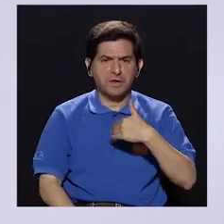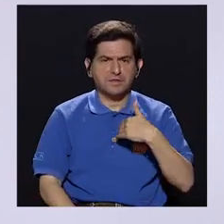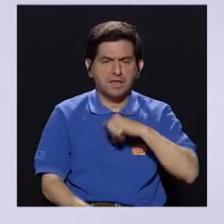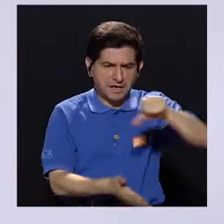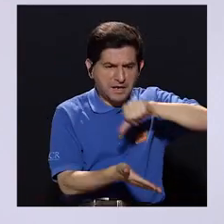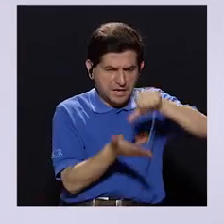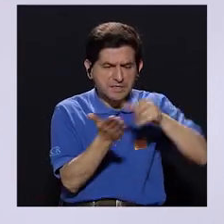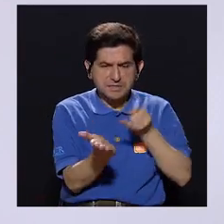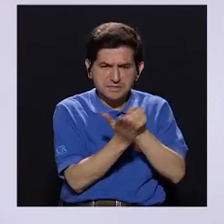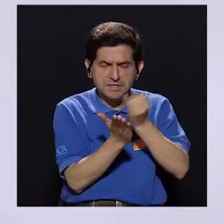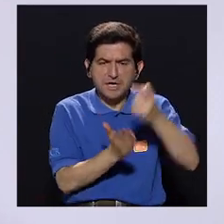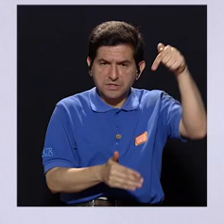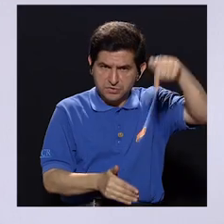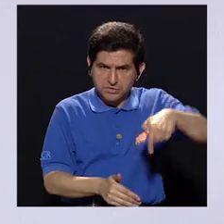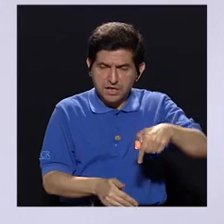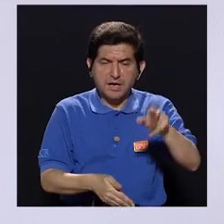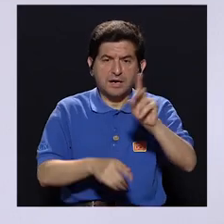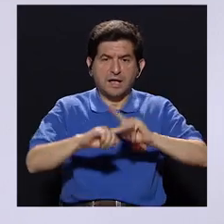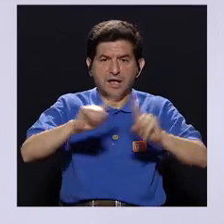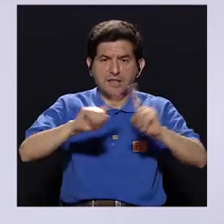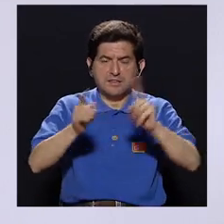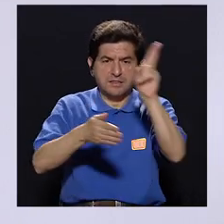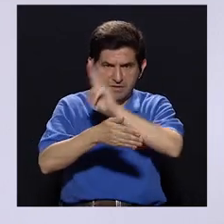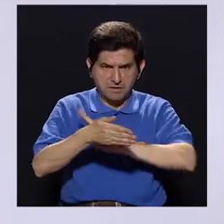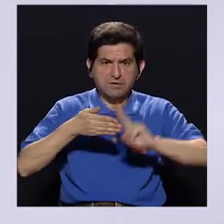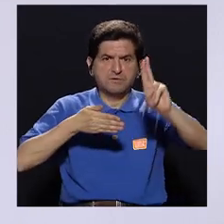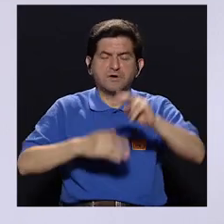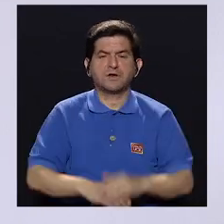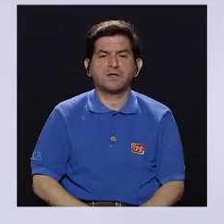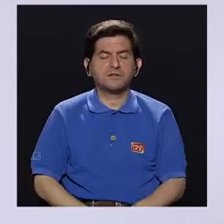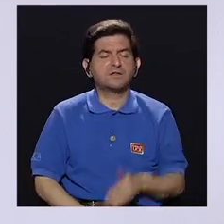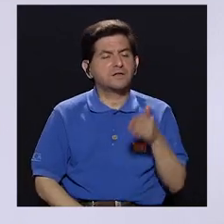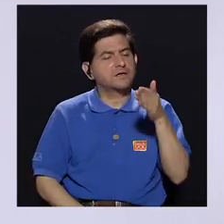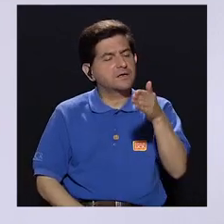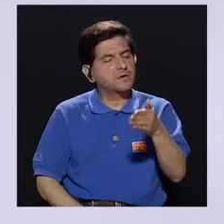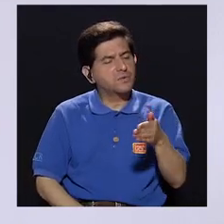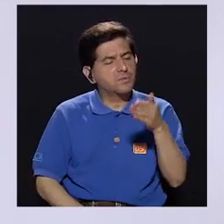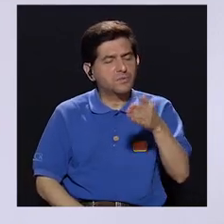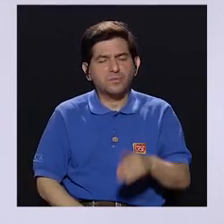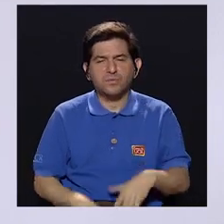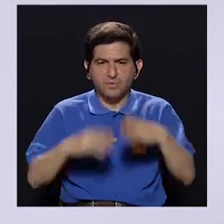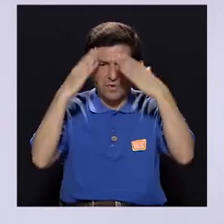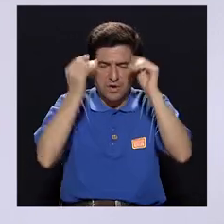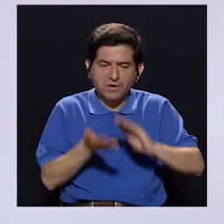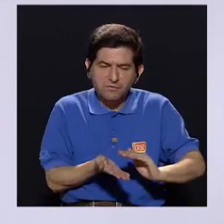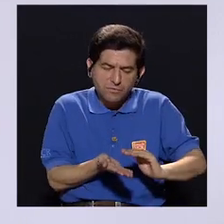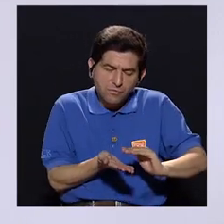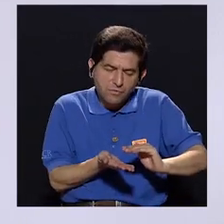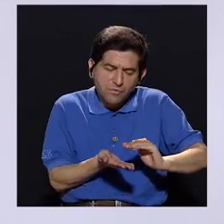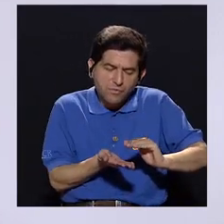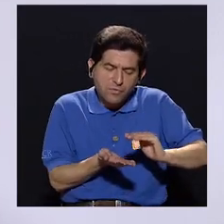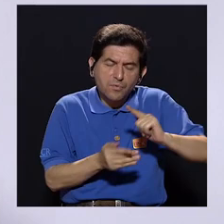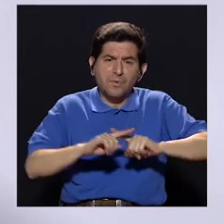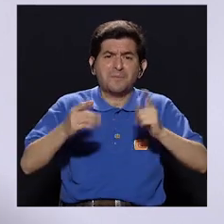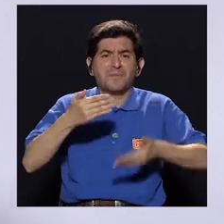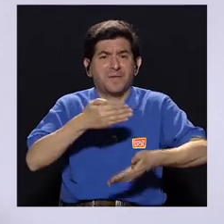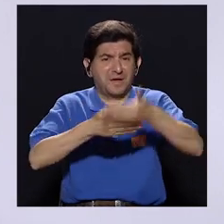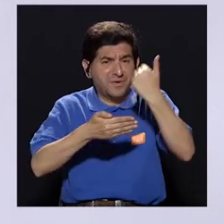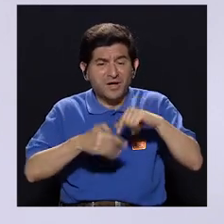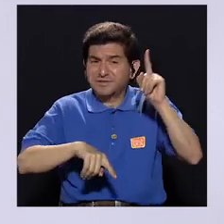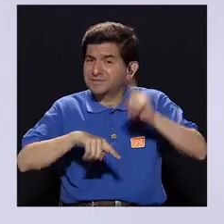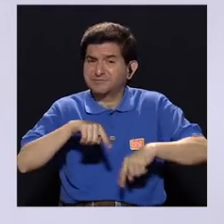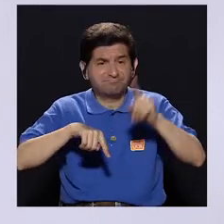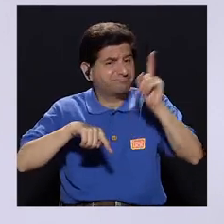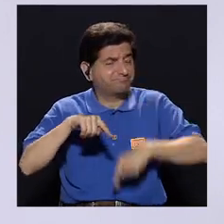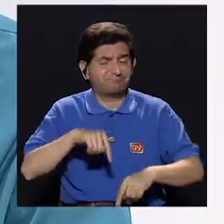los centros de investigación acá en las universidades entonces lentamente estos datos se van acumulando Pero antes Sencillamente no se